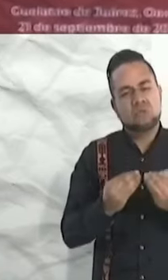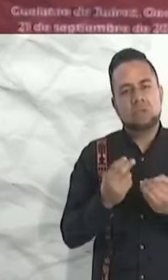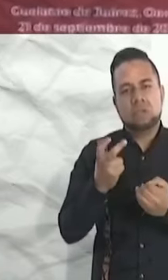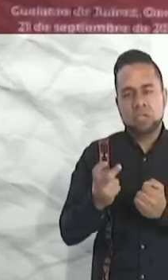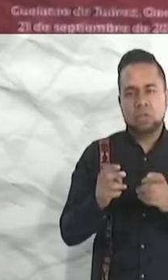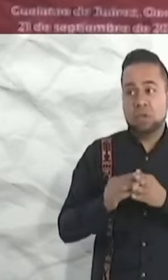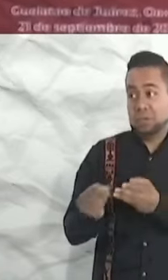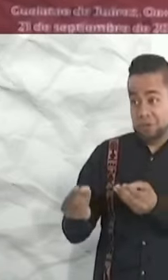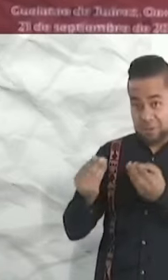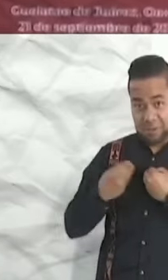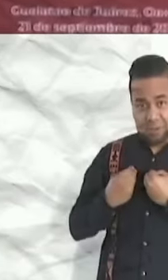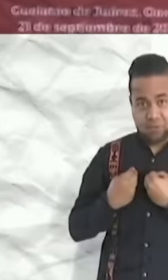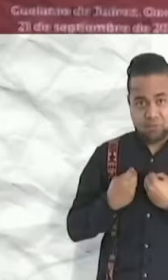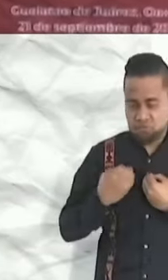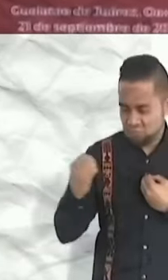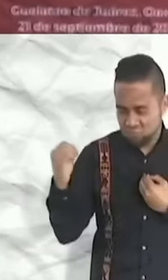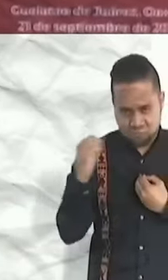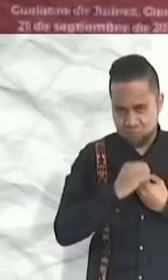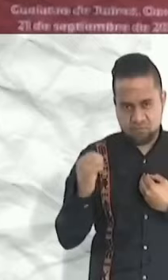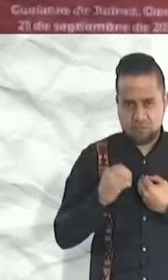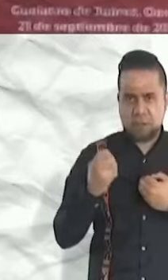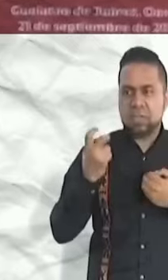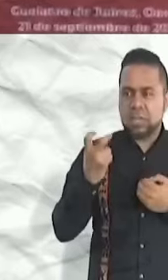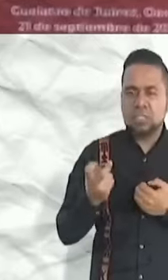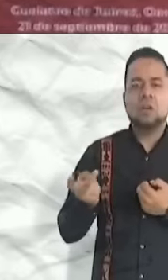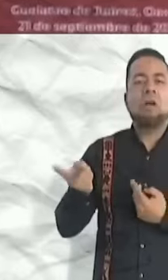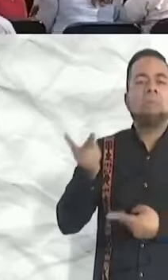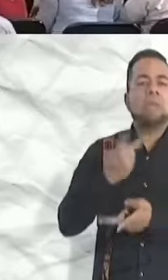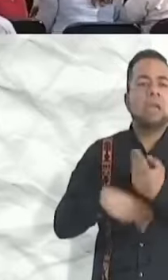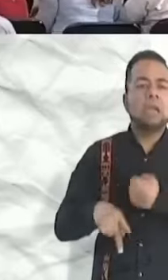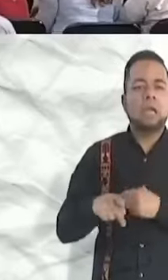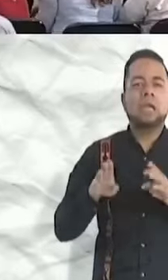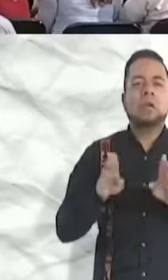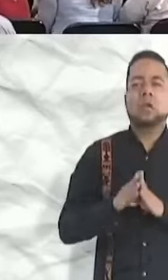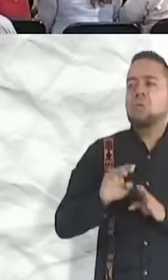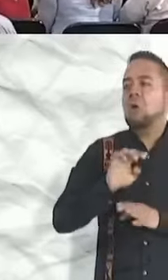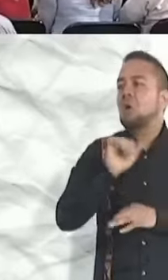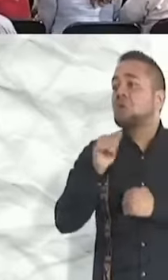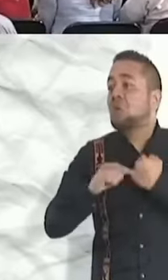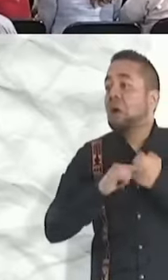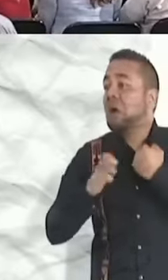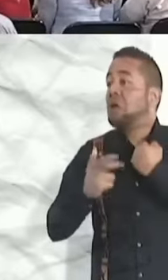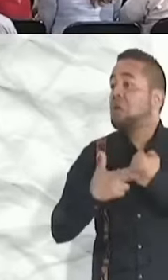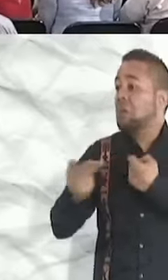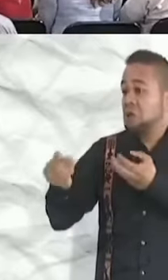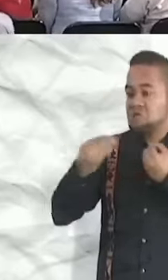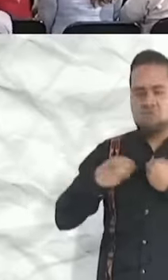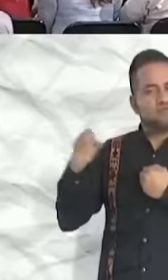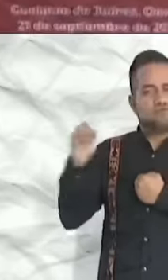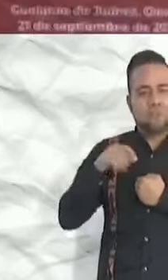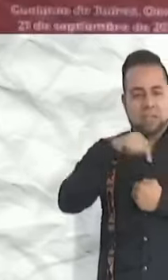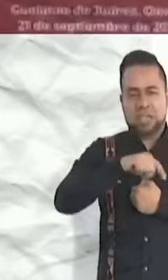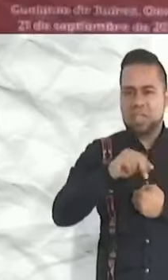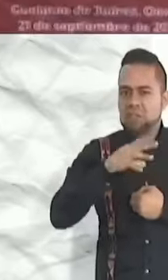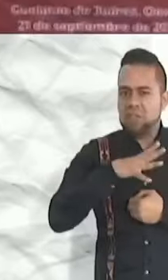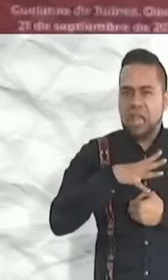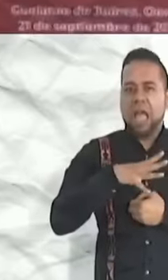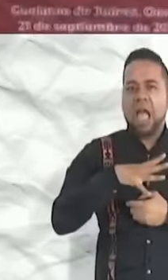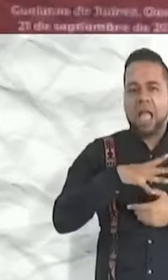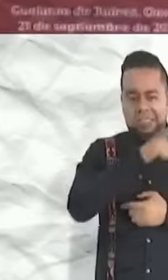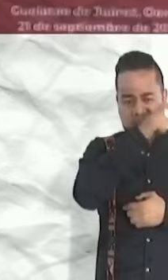trajeron. Eso no vino de Occidente. Sin duda. Aquí no había avaricia.